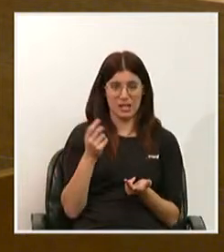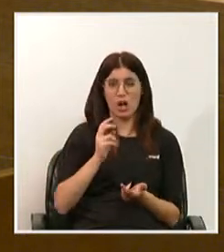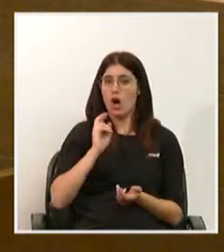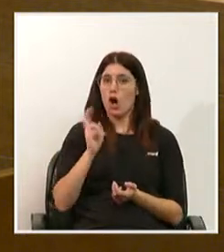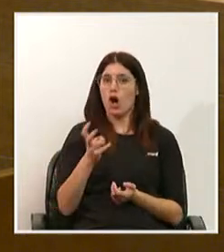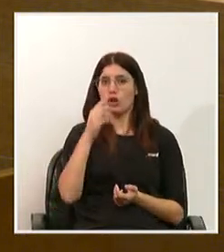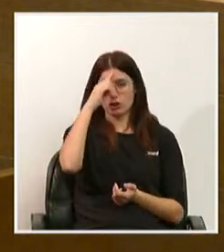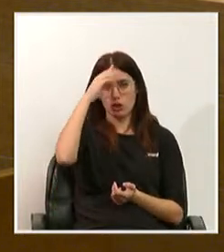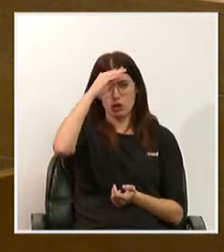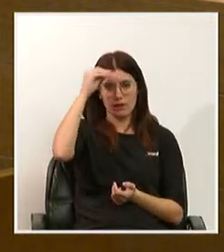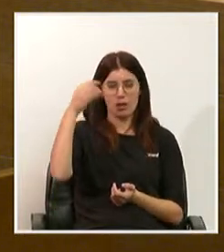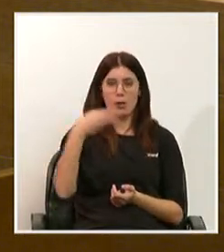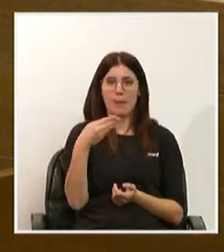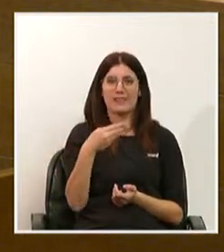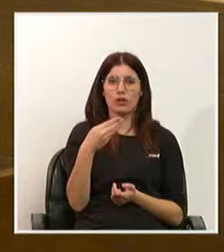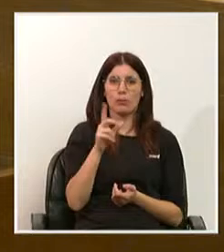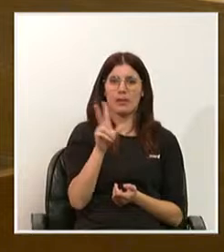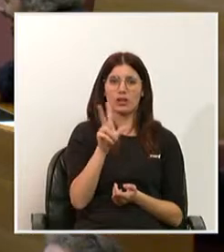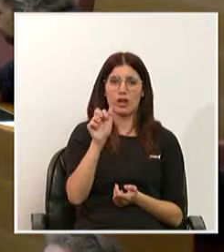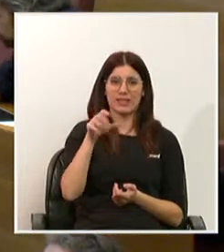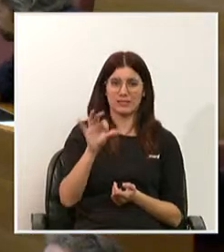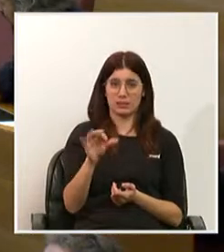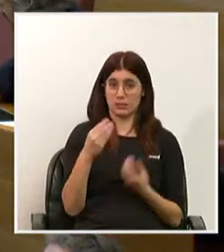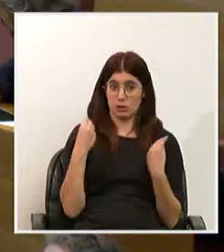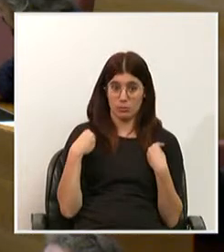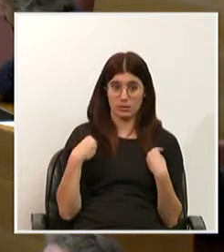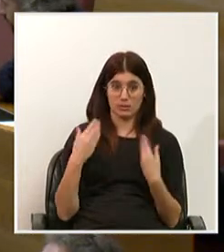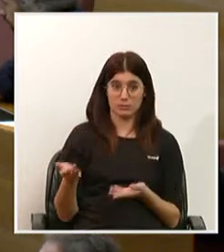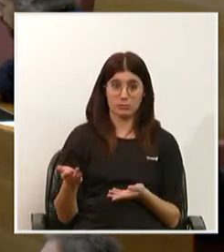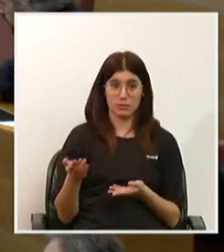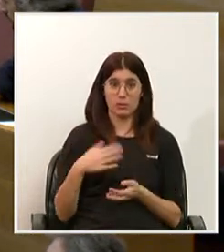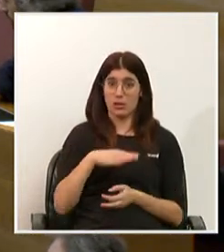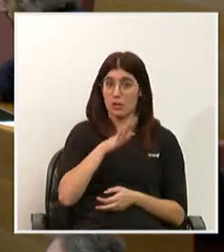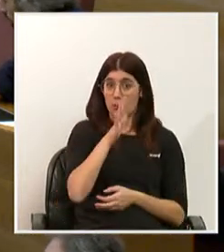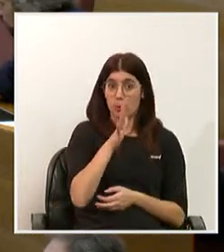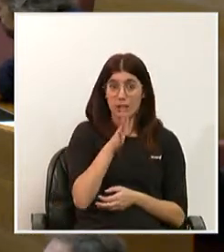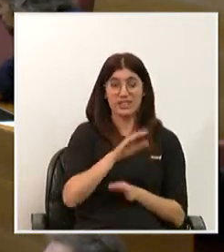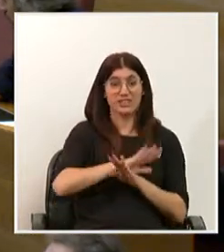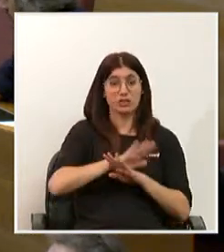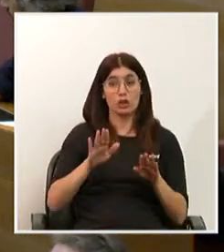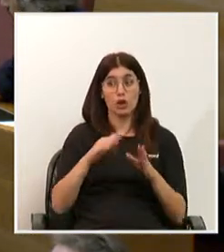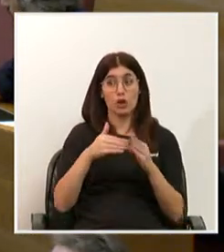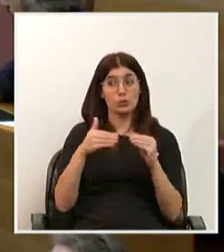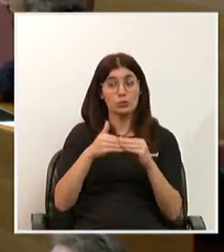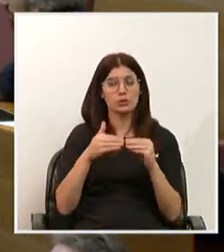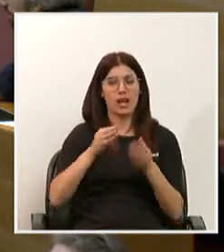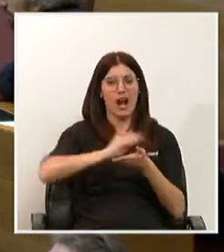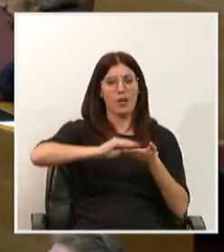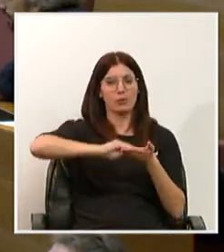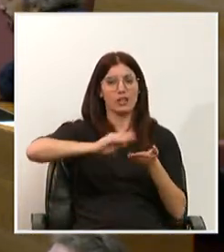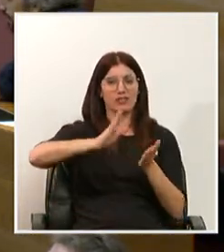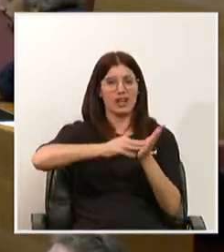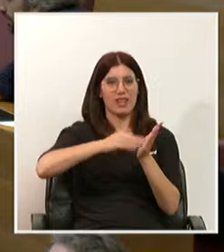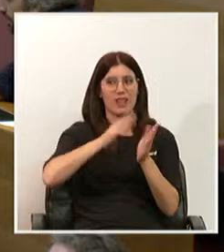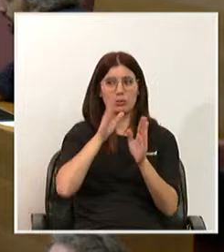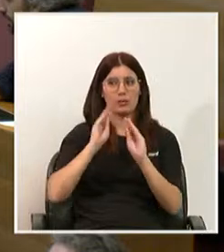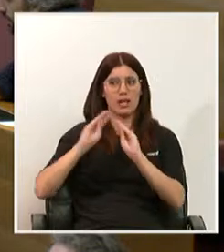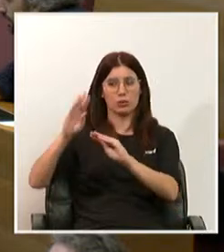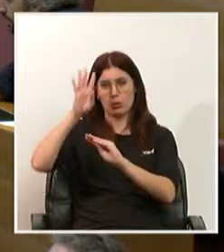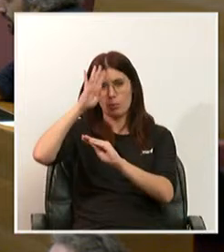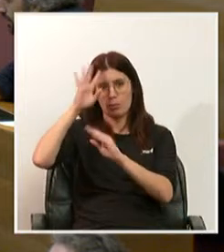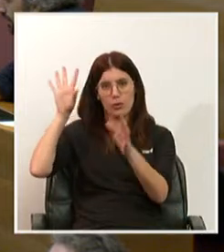gran olvidado Bartolomé llor Por qué Porque solo utilizan a los autores valencianos para su causa